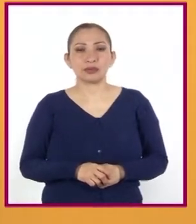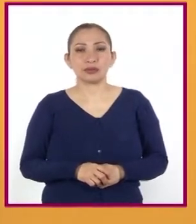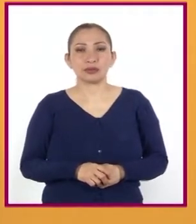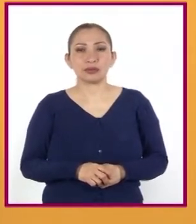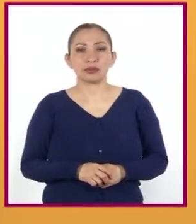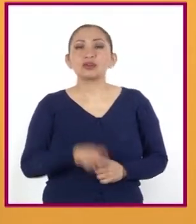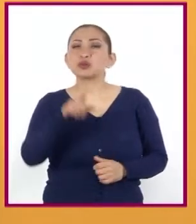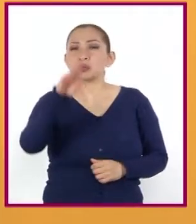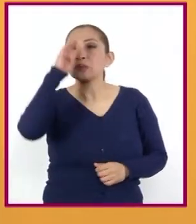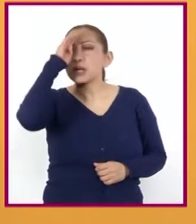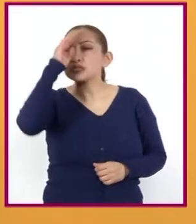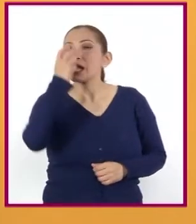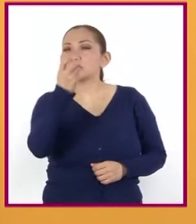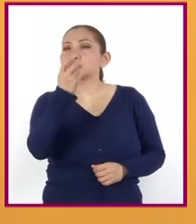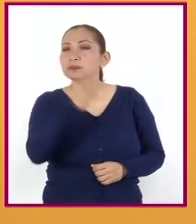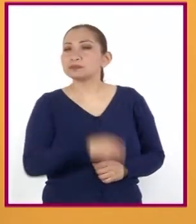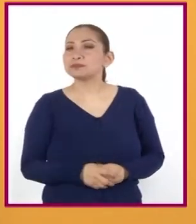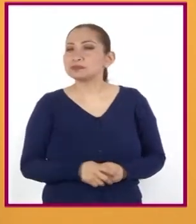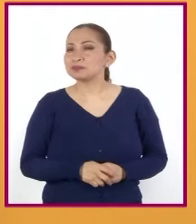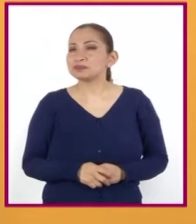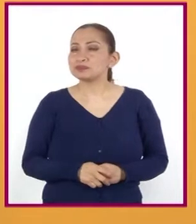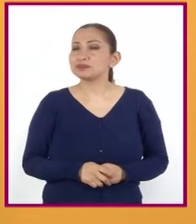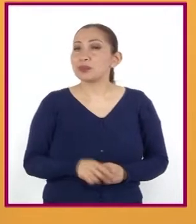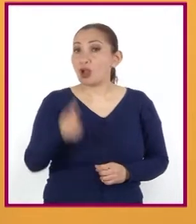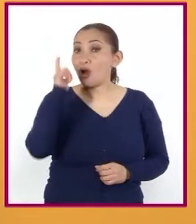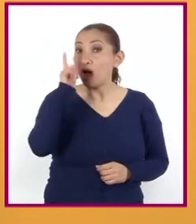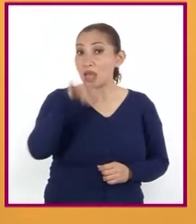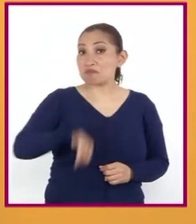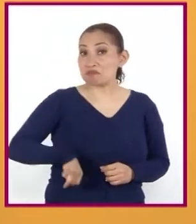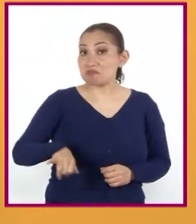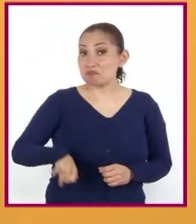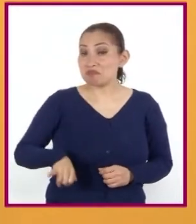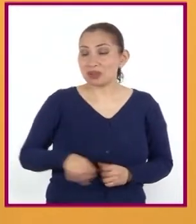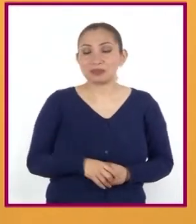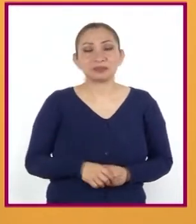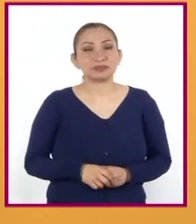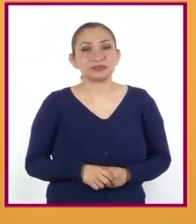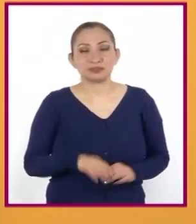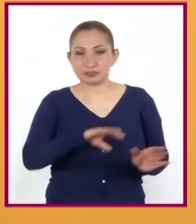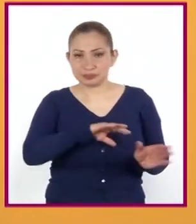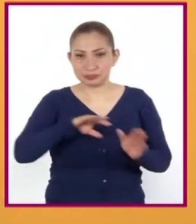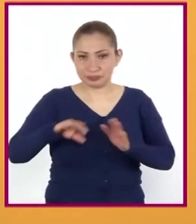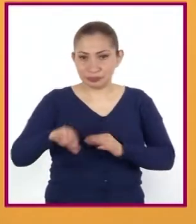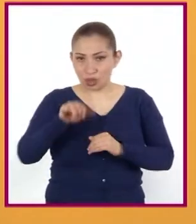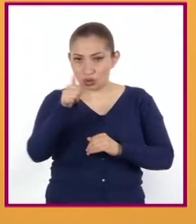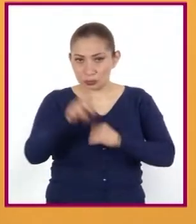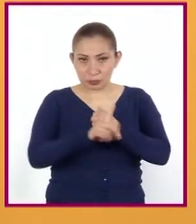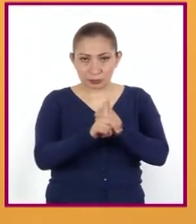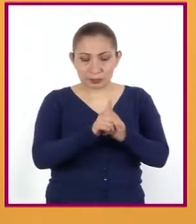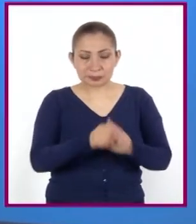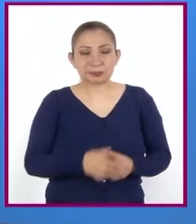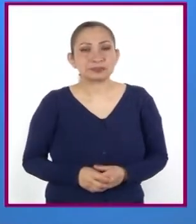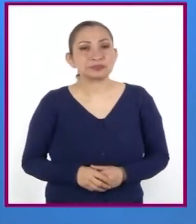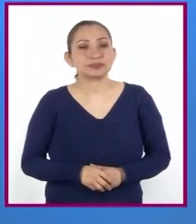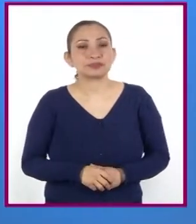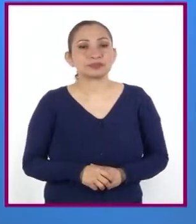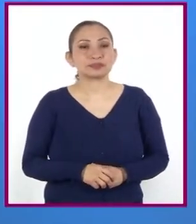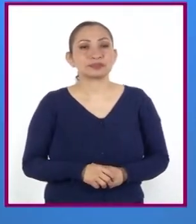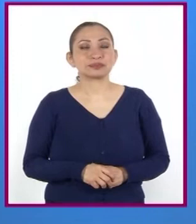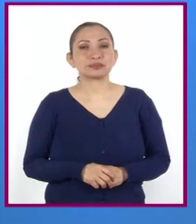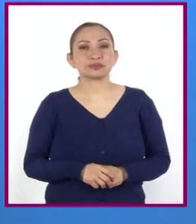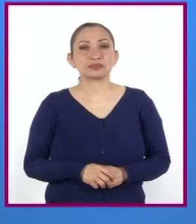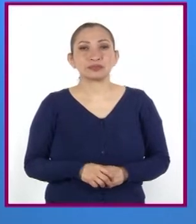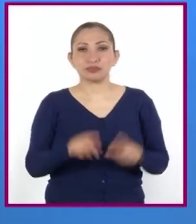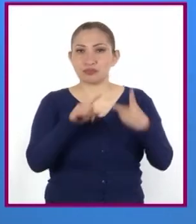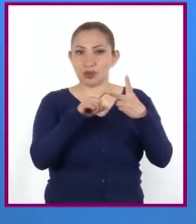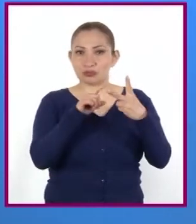¿Qué les ha parecido hasta aquí? Espero que interesante. Pasemos a otro problema.